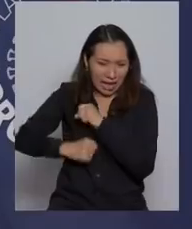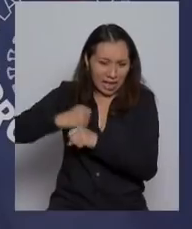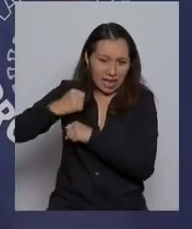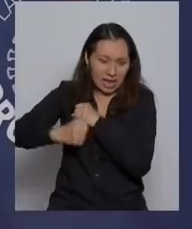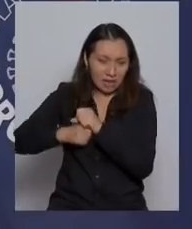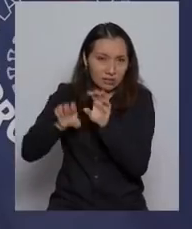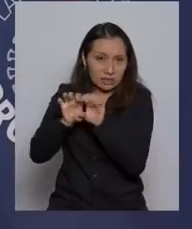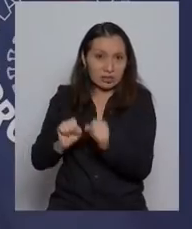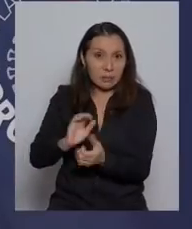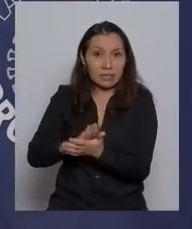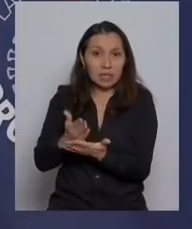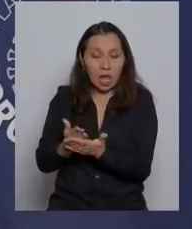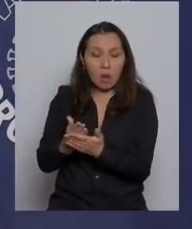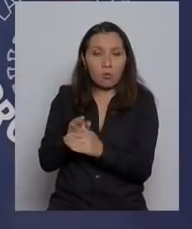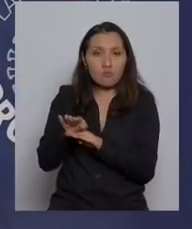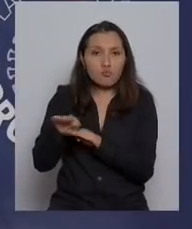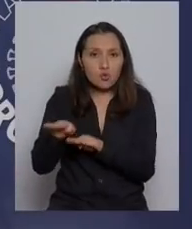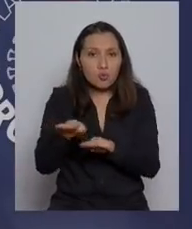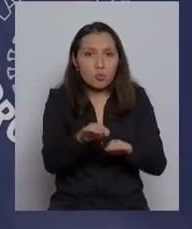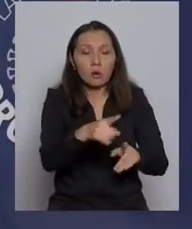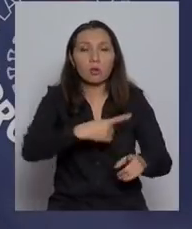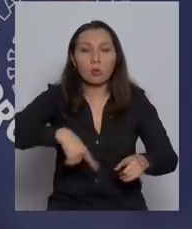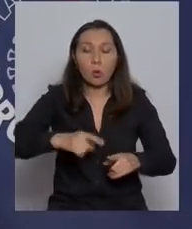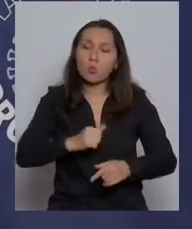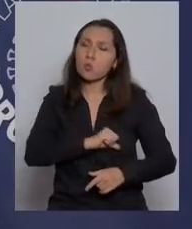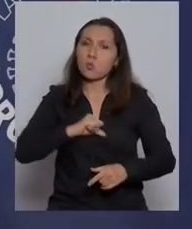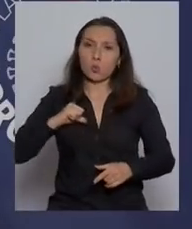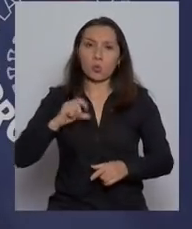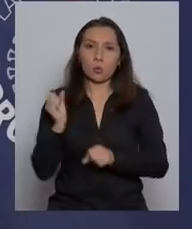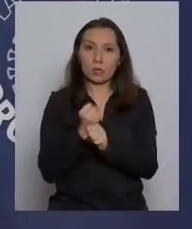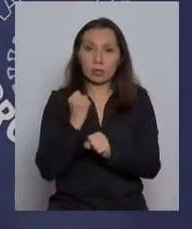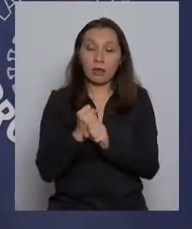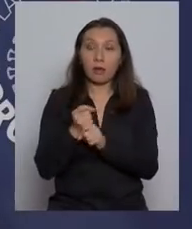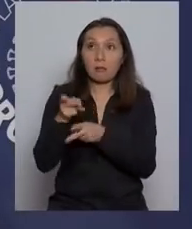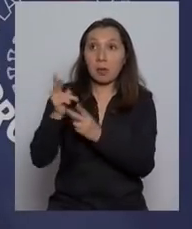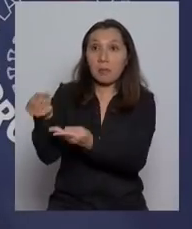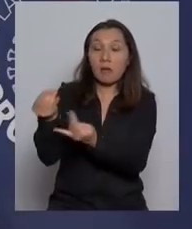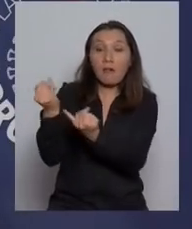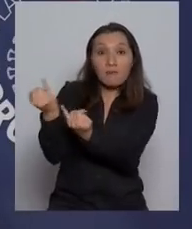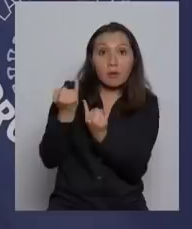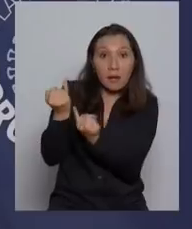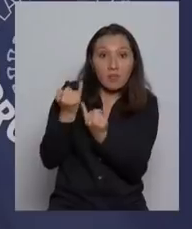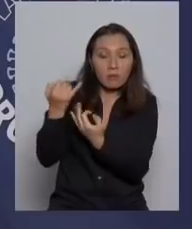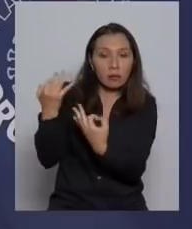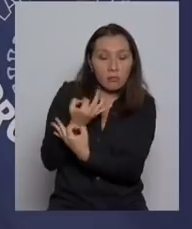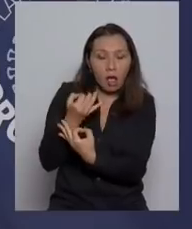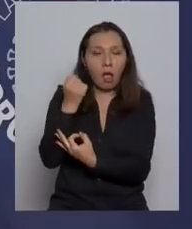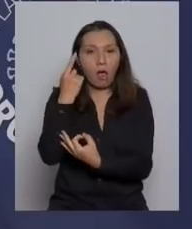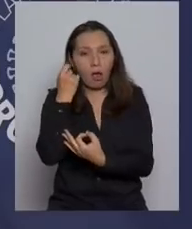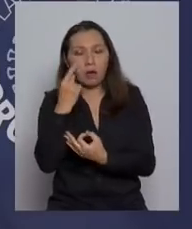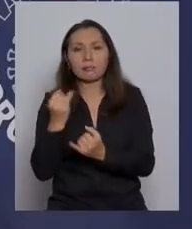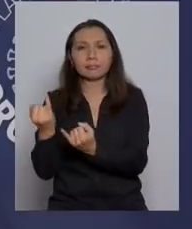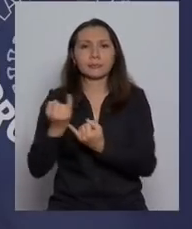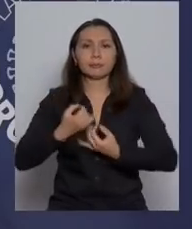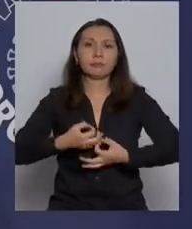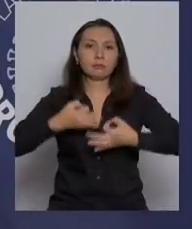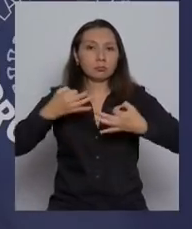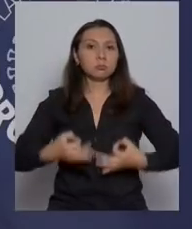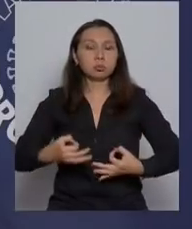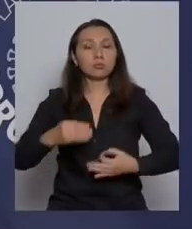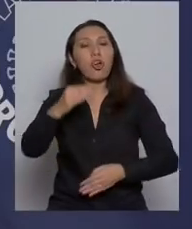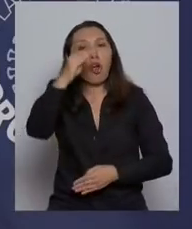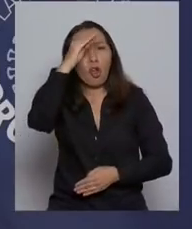décadas un sistema de salud del cual estamos extraordinariamente orgullosos, lo que nos permite hoy día en concreto tener una información